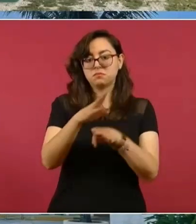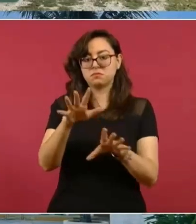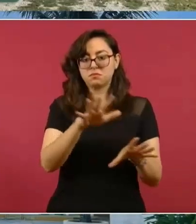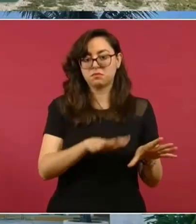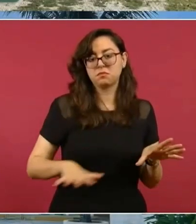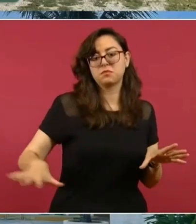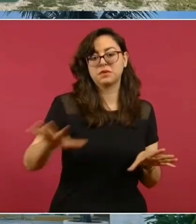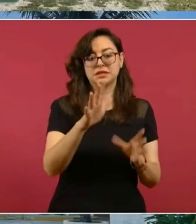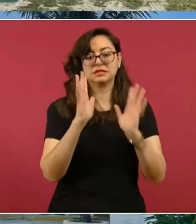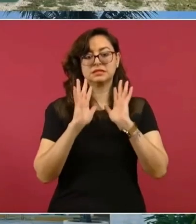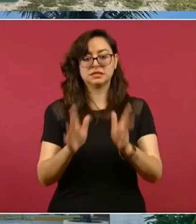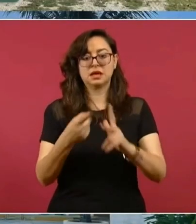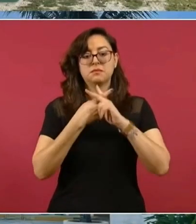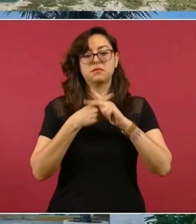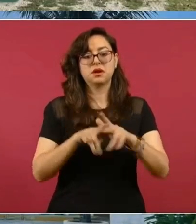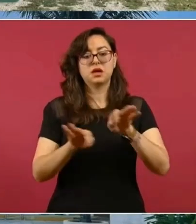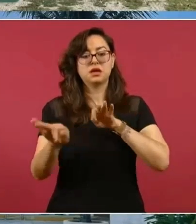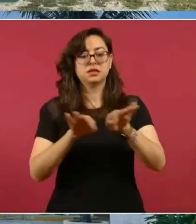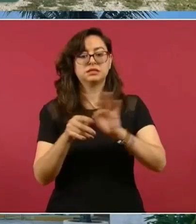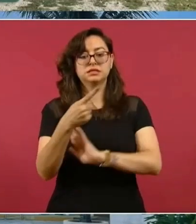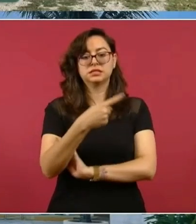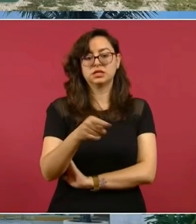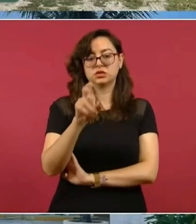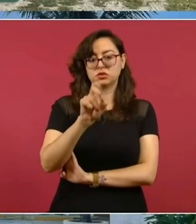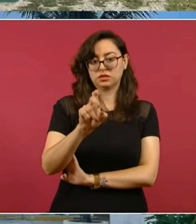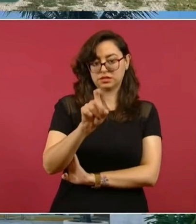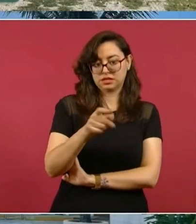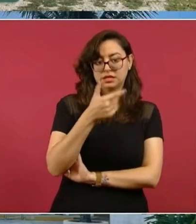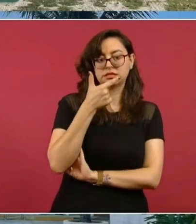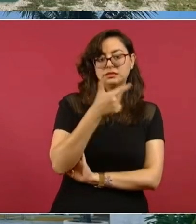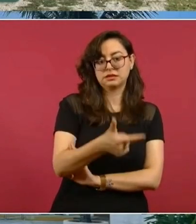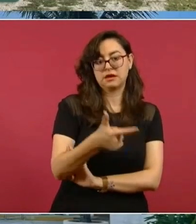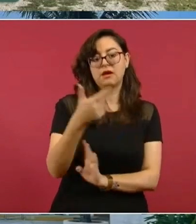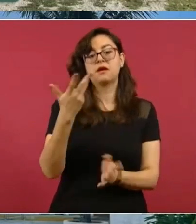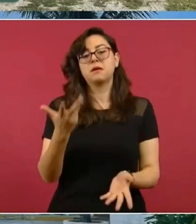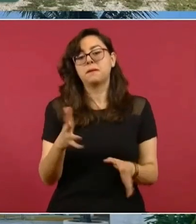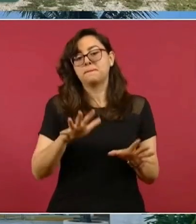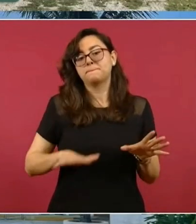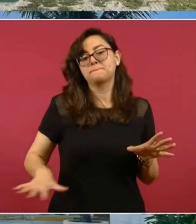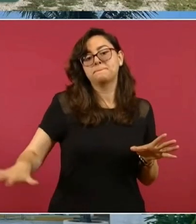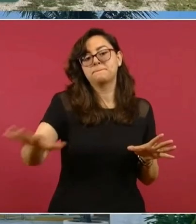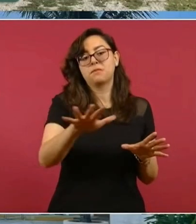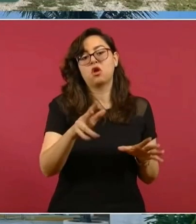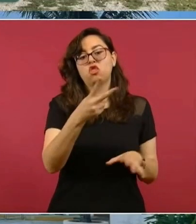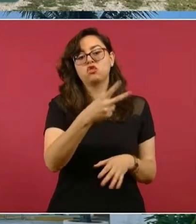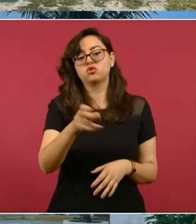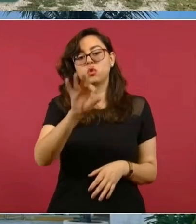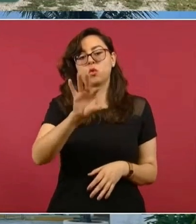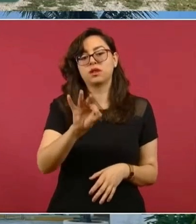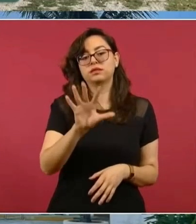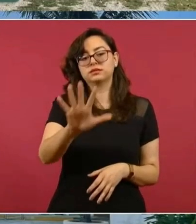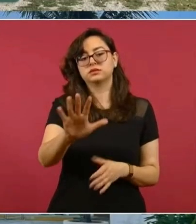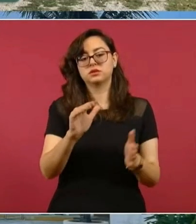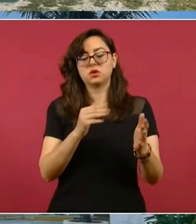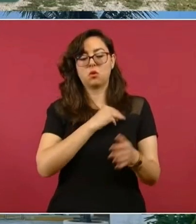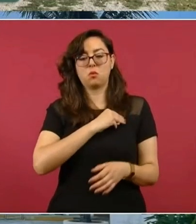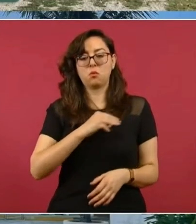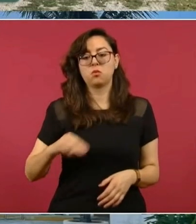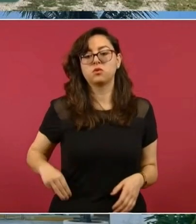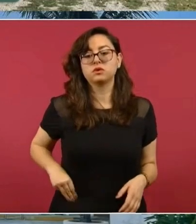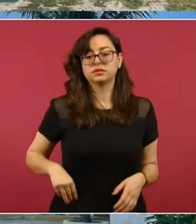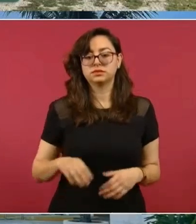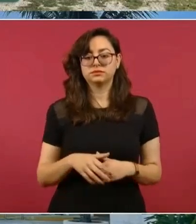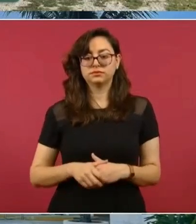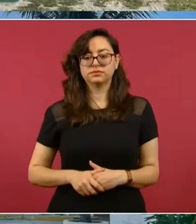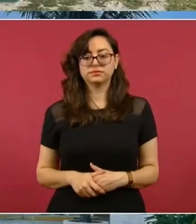en operación 137 de ellas y se están cubriendo 245 municipios de la ruta del tren.